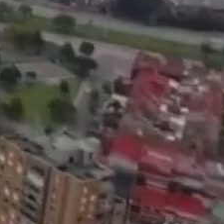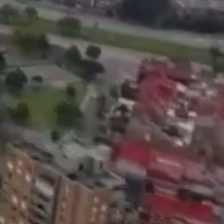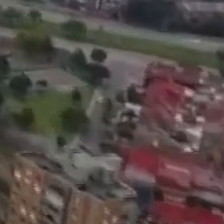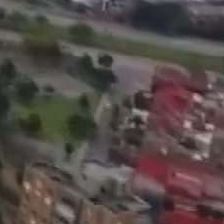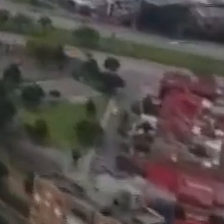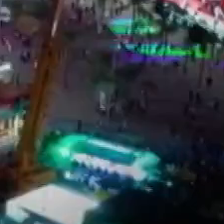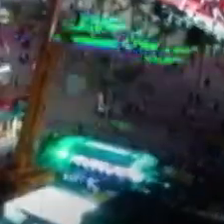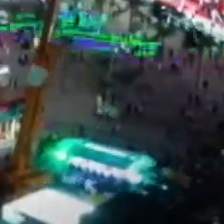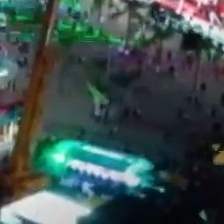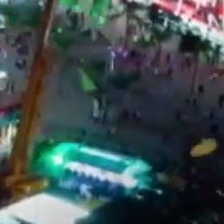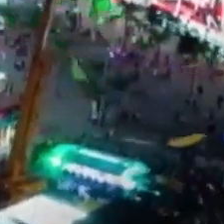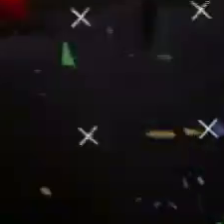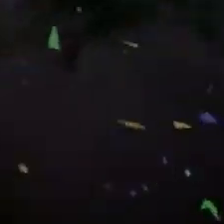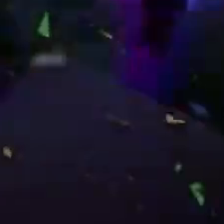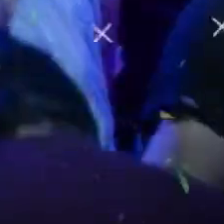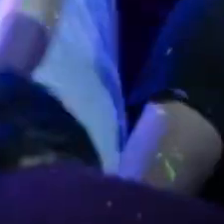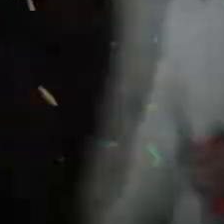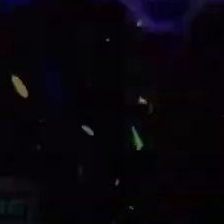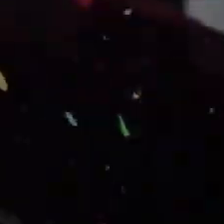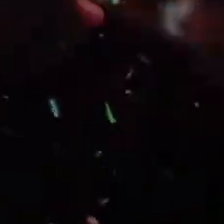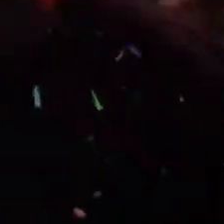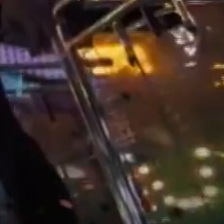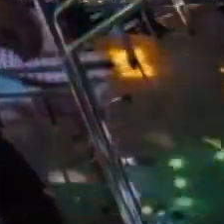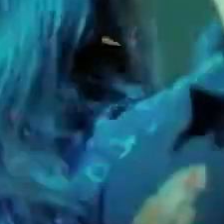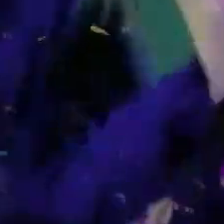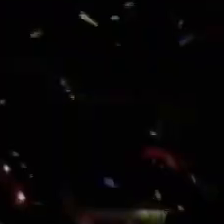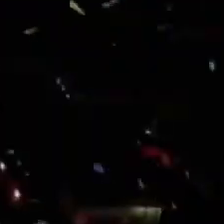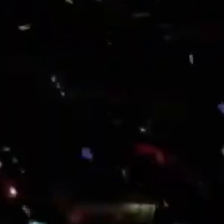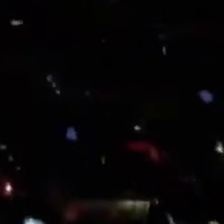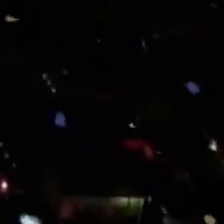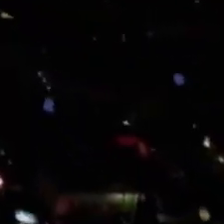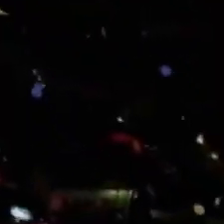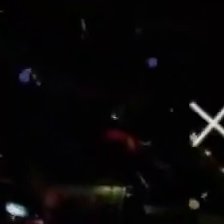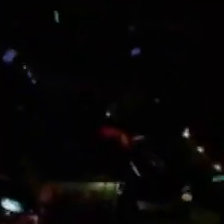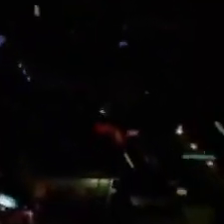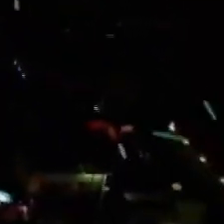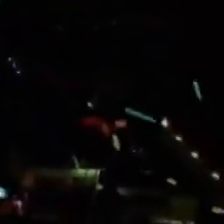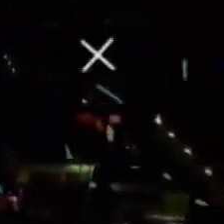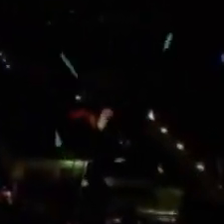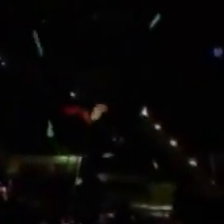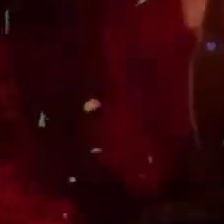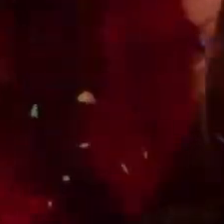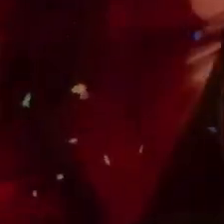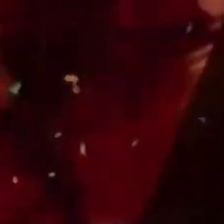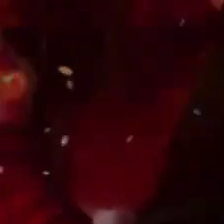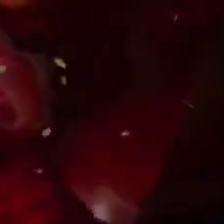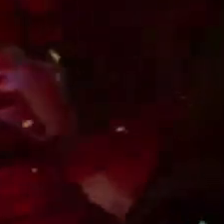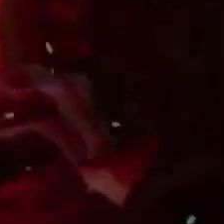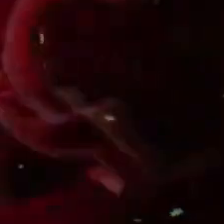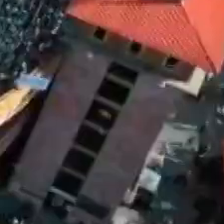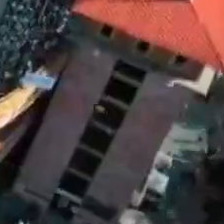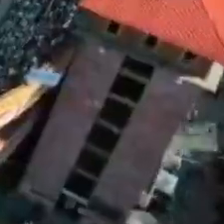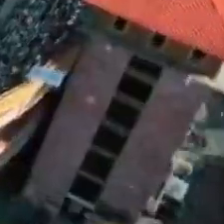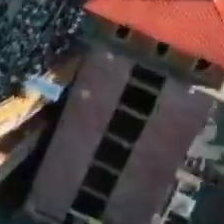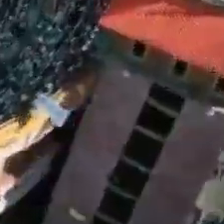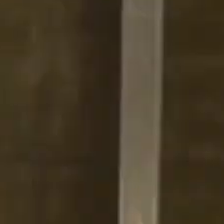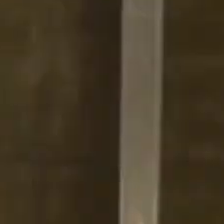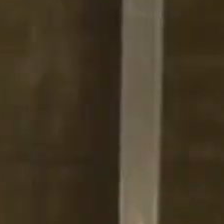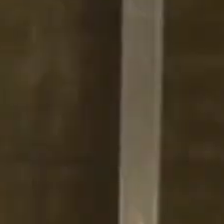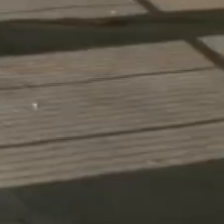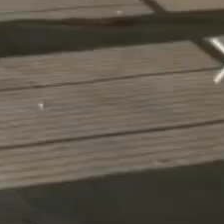Televisión. El jueves 16, el lujo y tradición se mezclan en la Feria de San